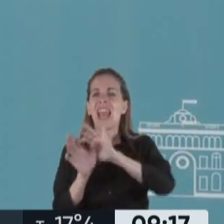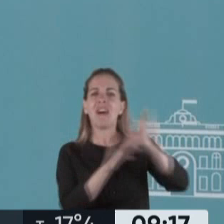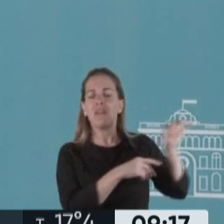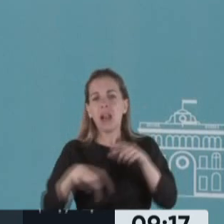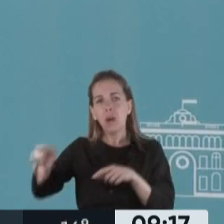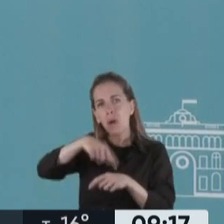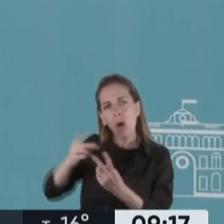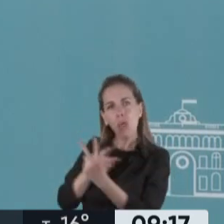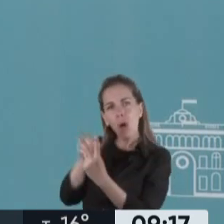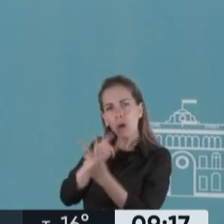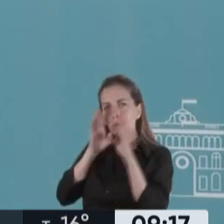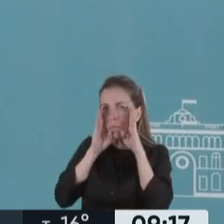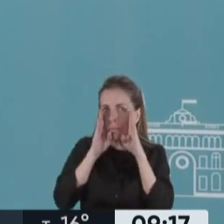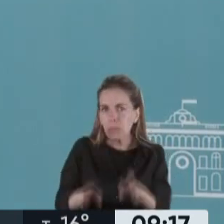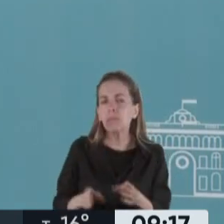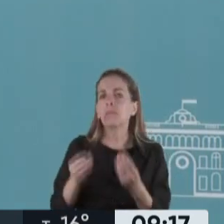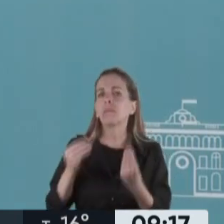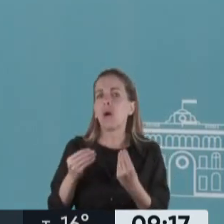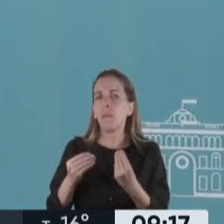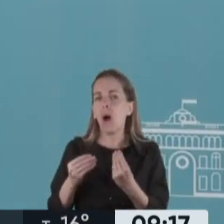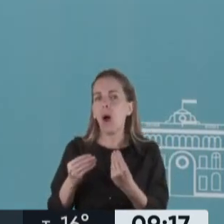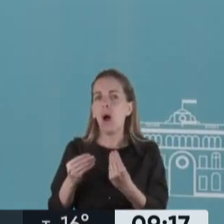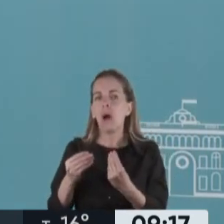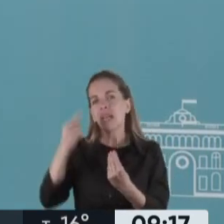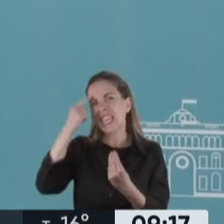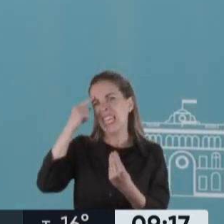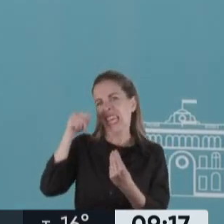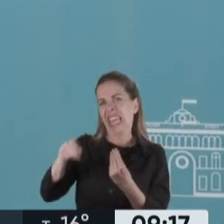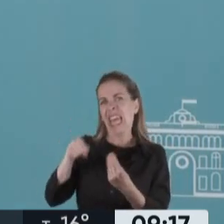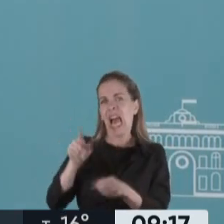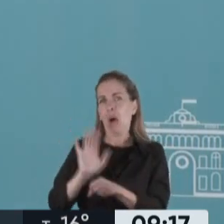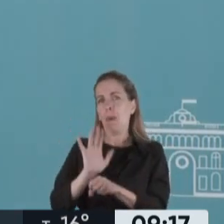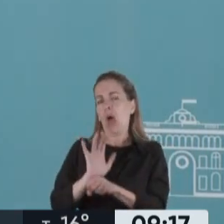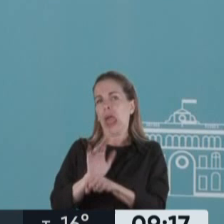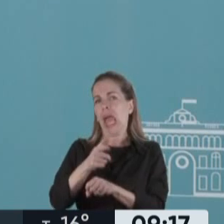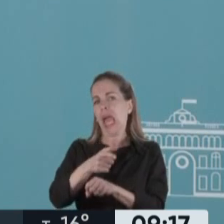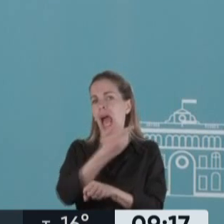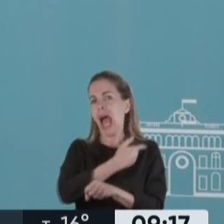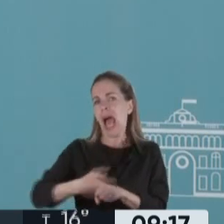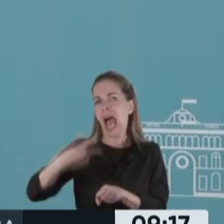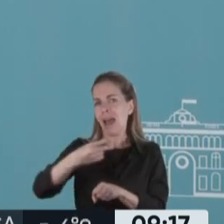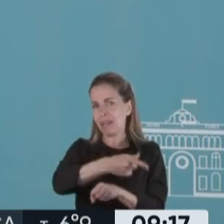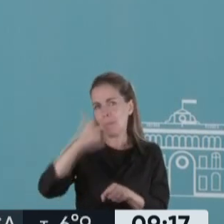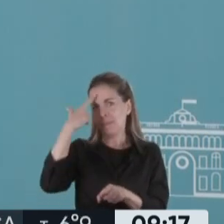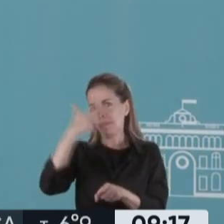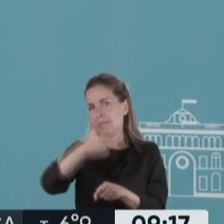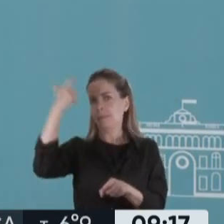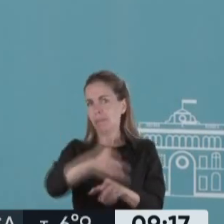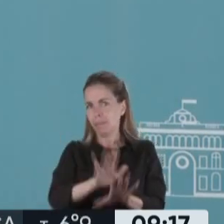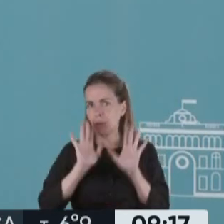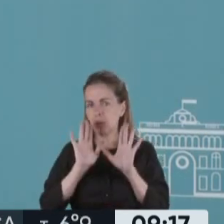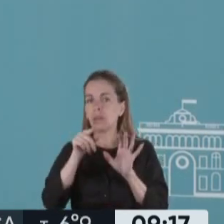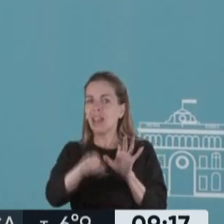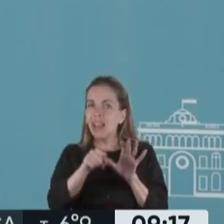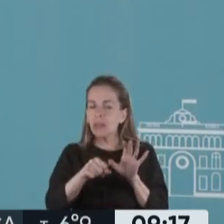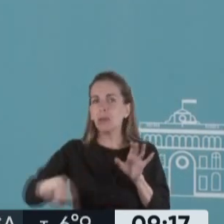de los límites de la democracia, tratando de llevar adelante un magnicidio de esa naturaleza, nos obliga a todos a replantearnos